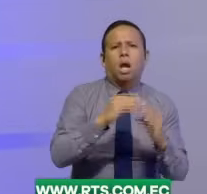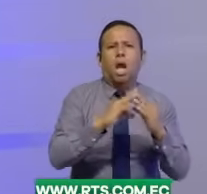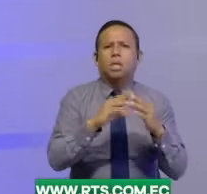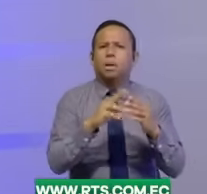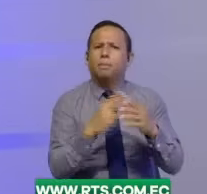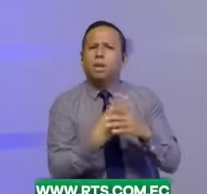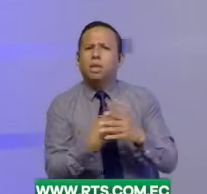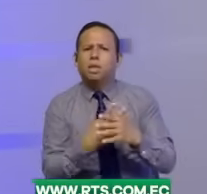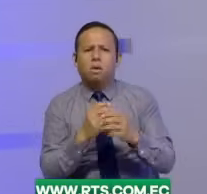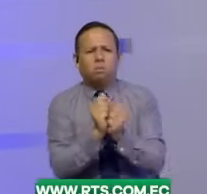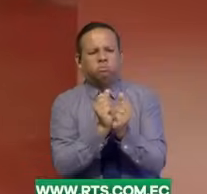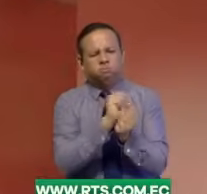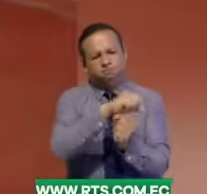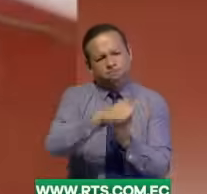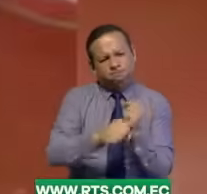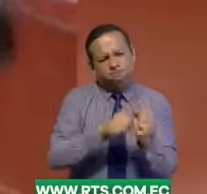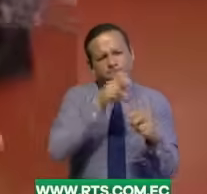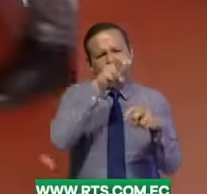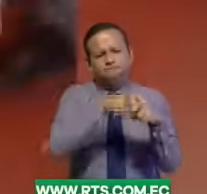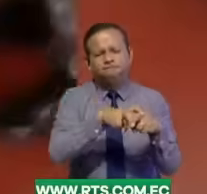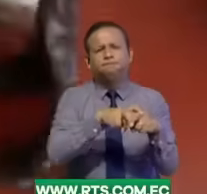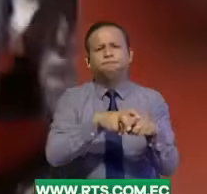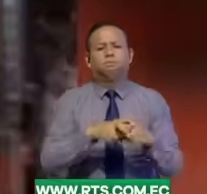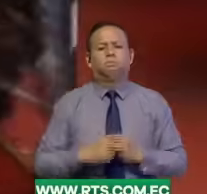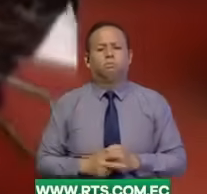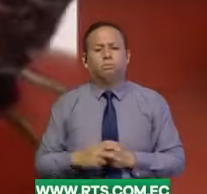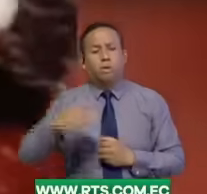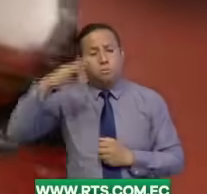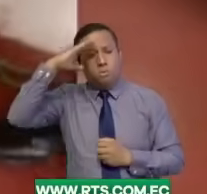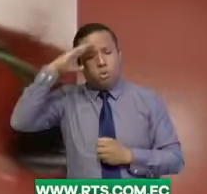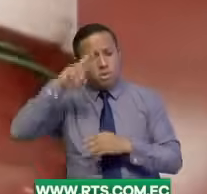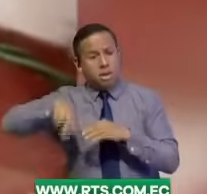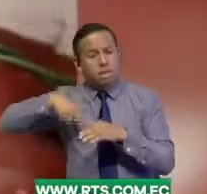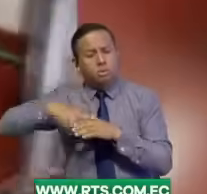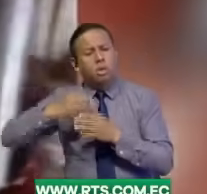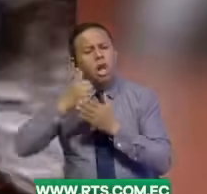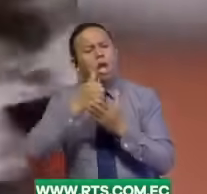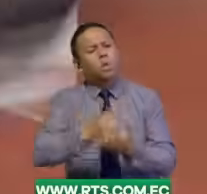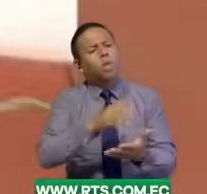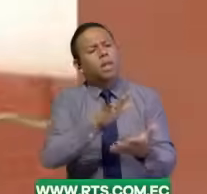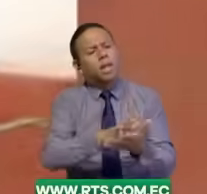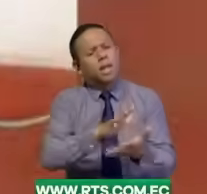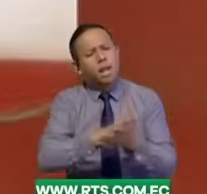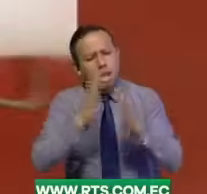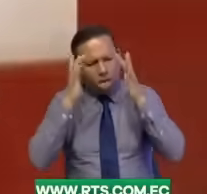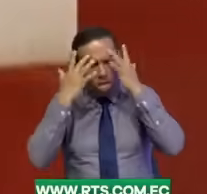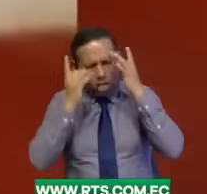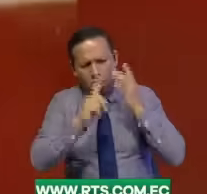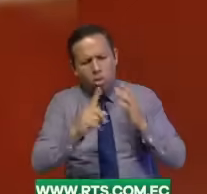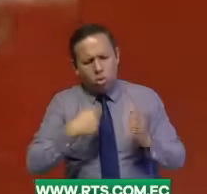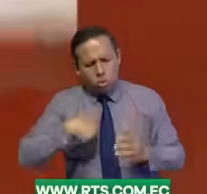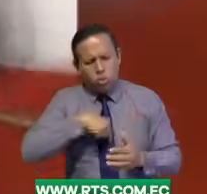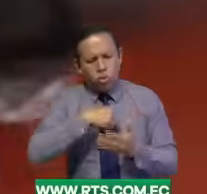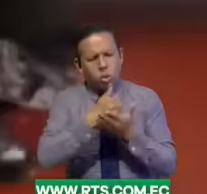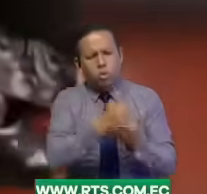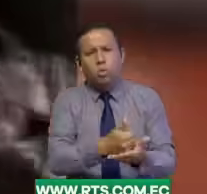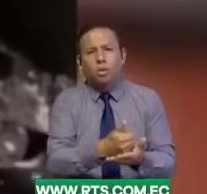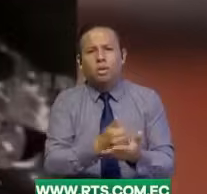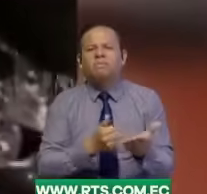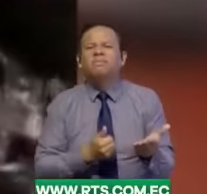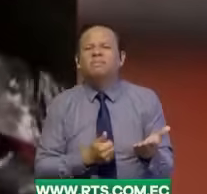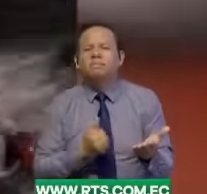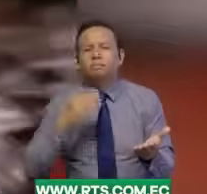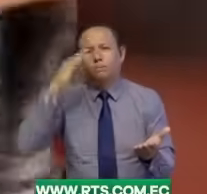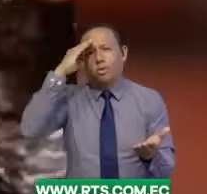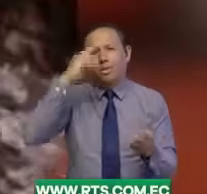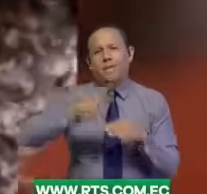abandonada. Policía Nacional y está buen recaudo. Sí, no se preocupe, son el grupo de operaciones especiales. Fue así como la Policía